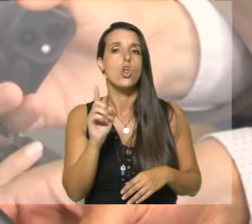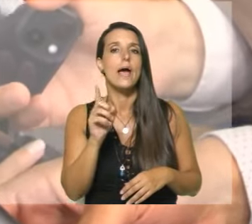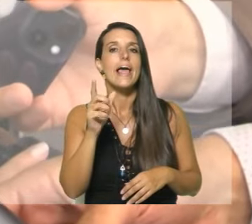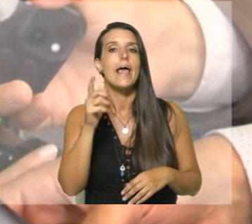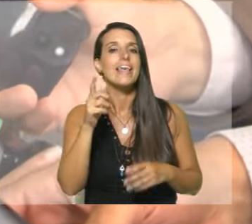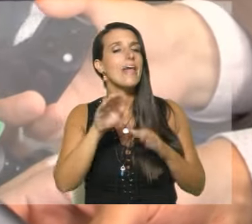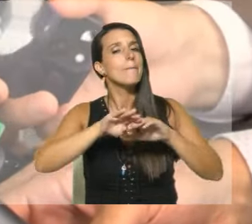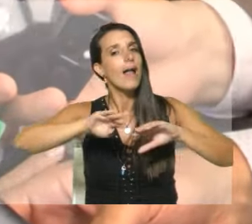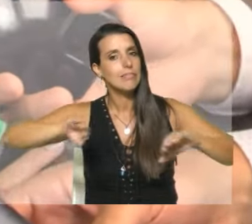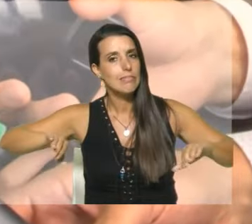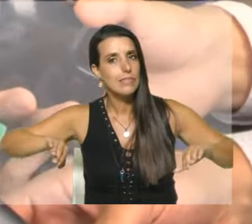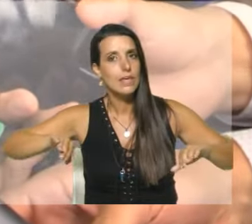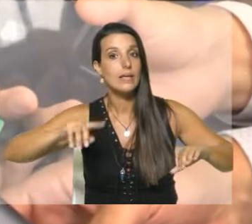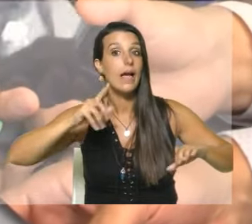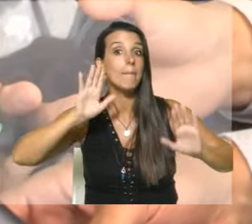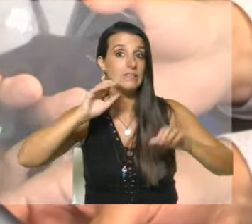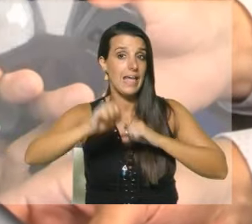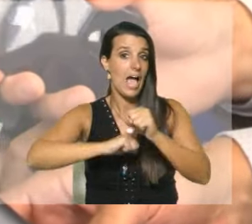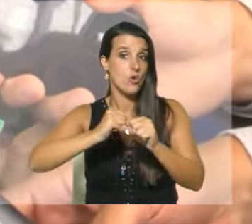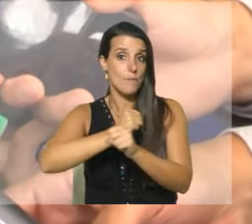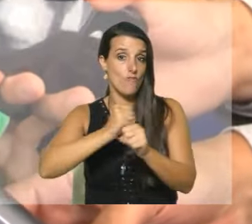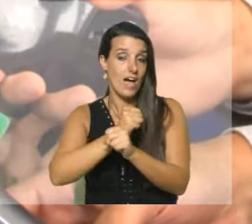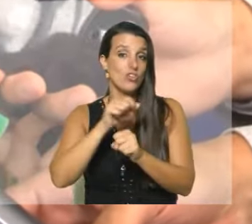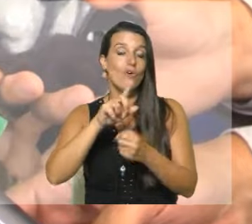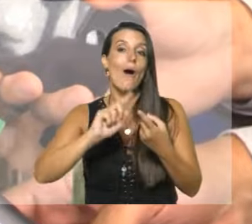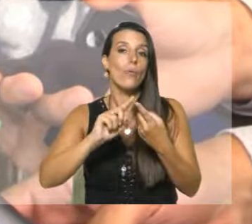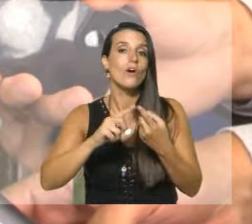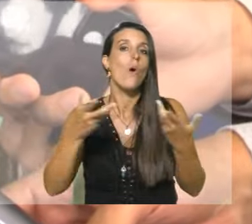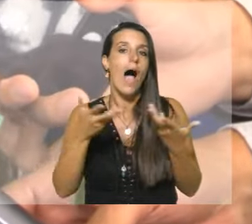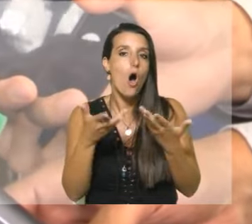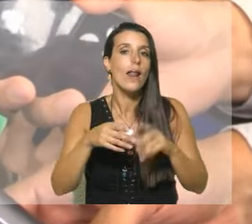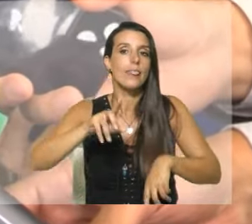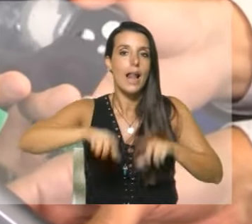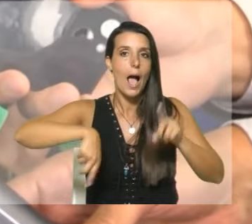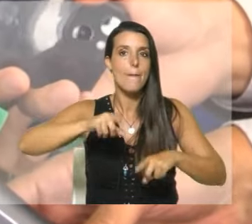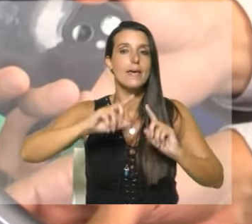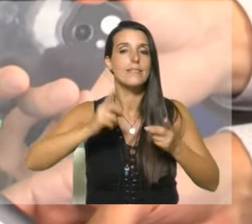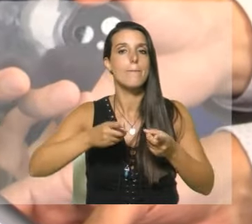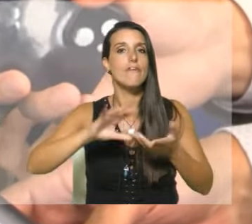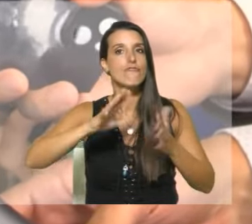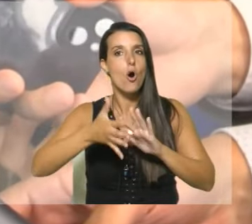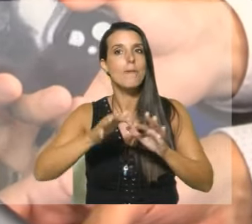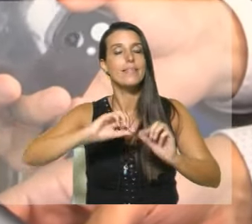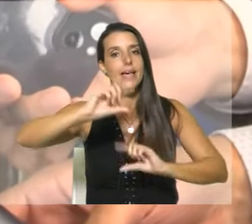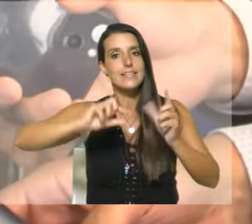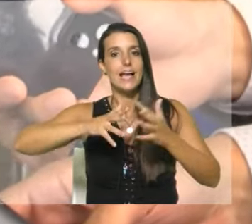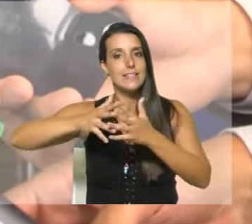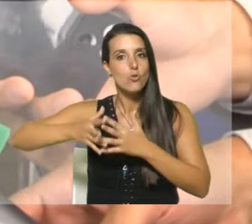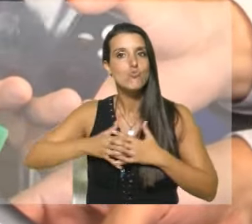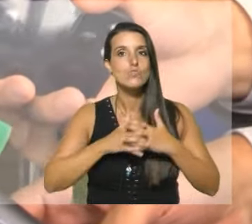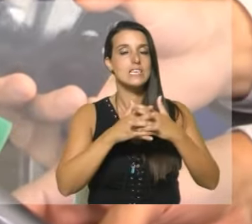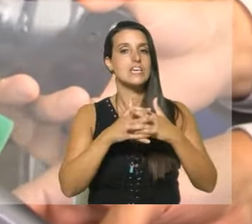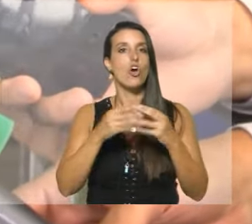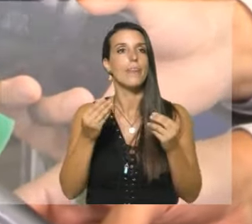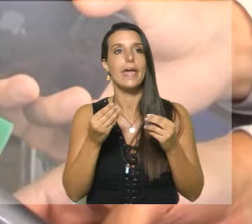camino separado y de repente sale este año. Son tratativas en las que estamos y que tienen que ver además con indicadores estadísticos que Estados Unidos mide sobre rechazo